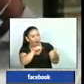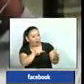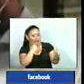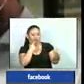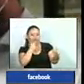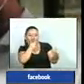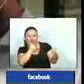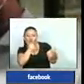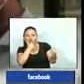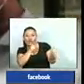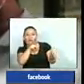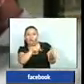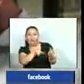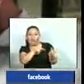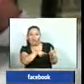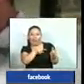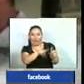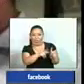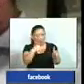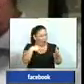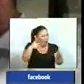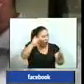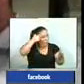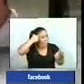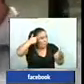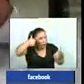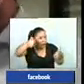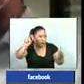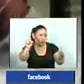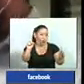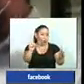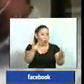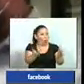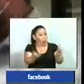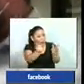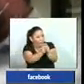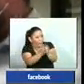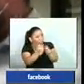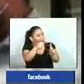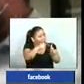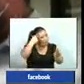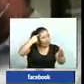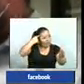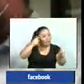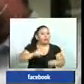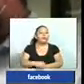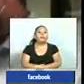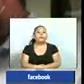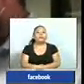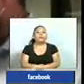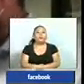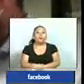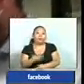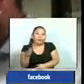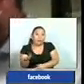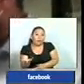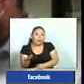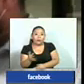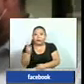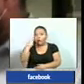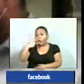la forma de conducirse me parece que no está bien de la cabeza, que tiene algún problema. Y realmente es muy